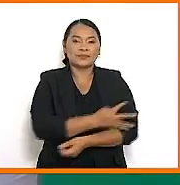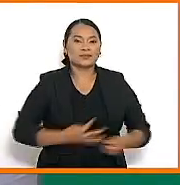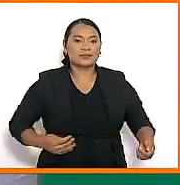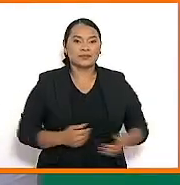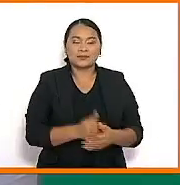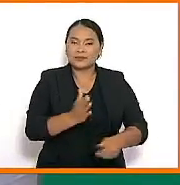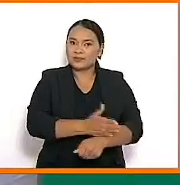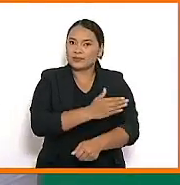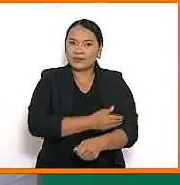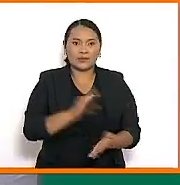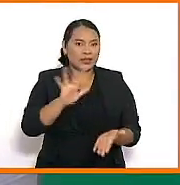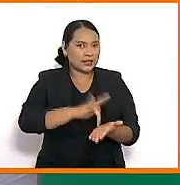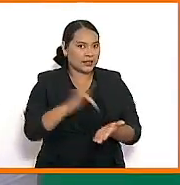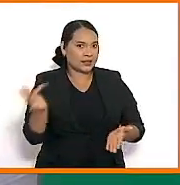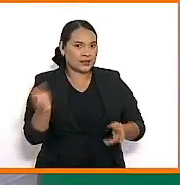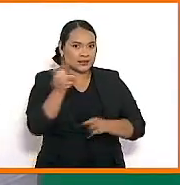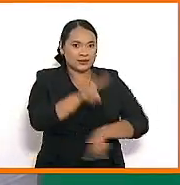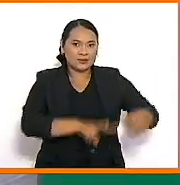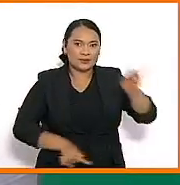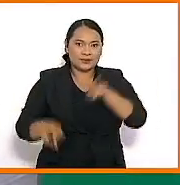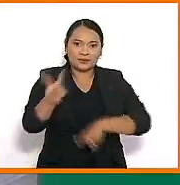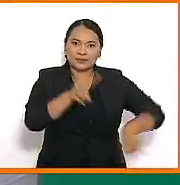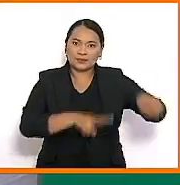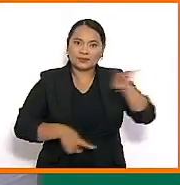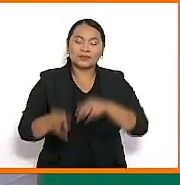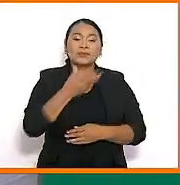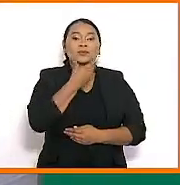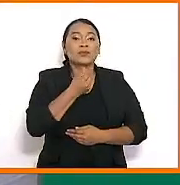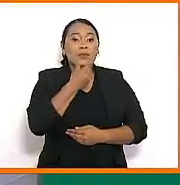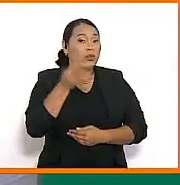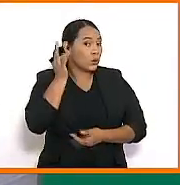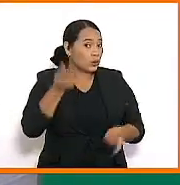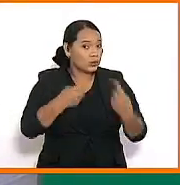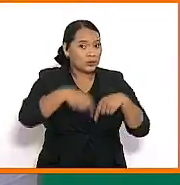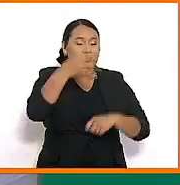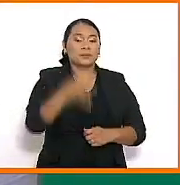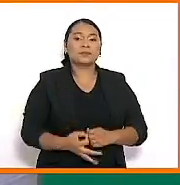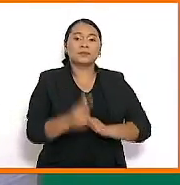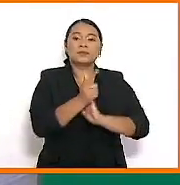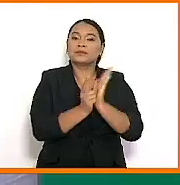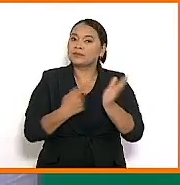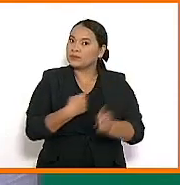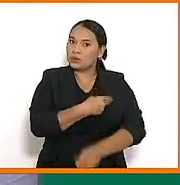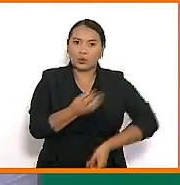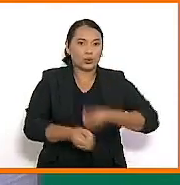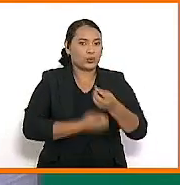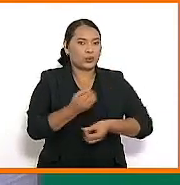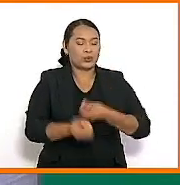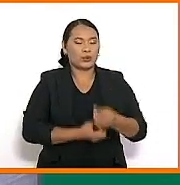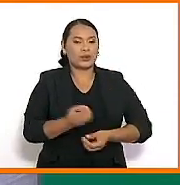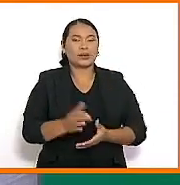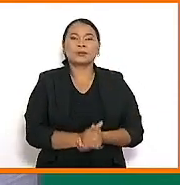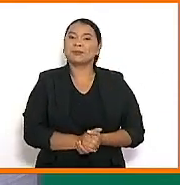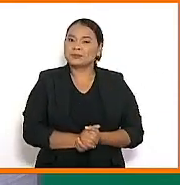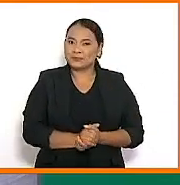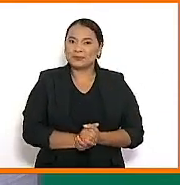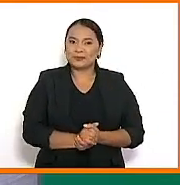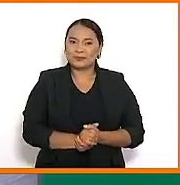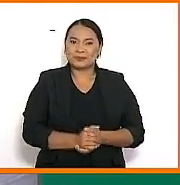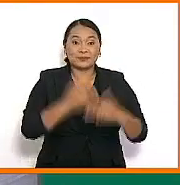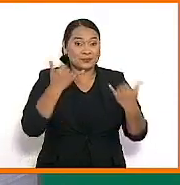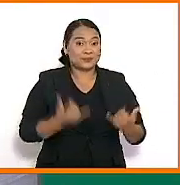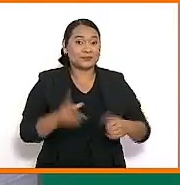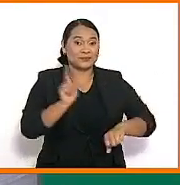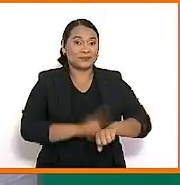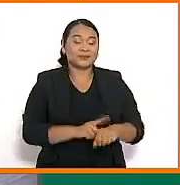antes, agradecemos la presencia de nuestro auditor y notario, quienes están para dar fe y legalidad de cada uno de nuestros sorteos. Ahora sí,